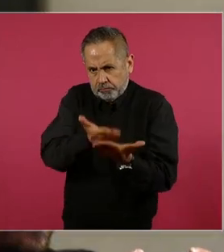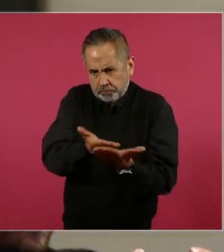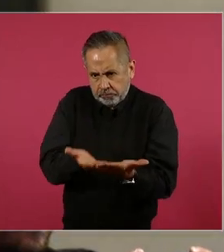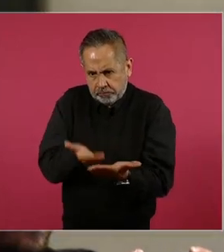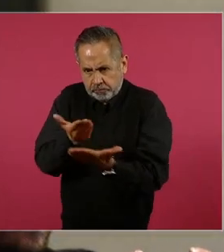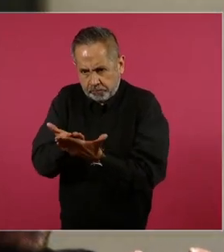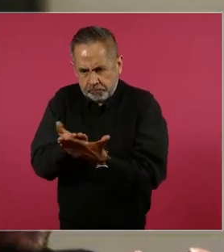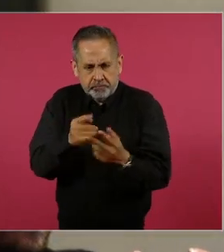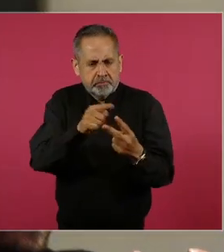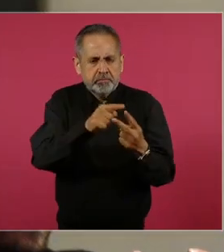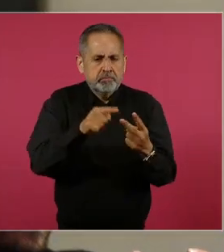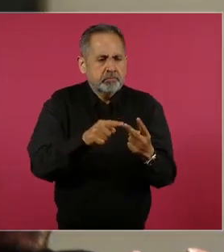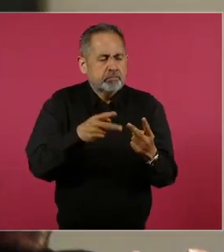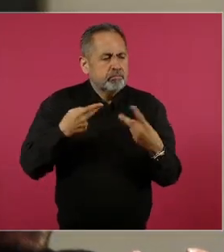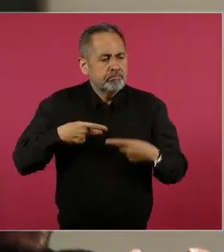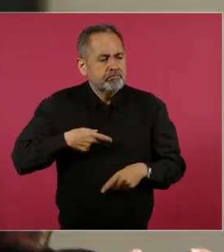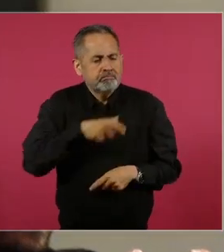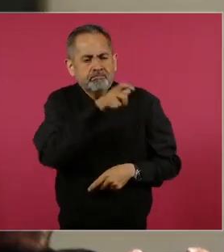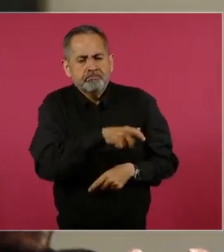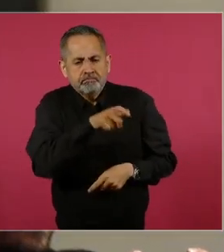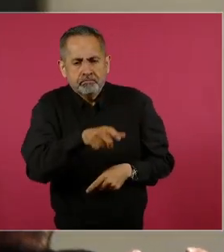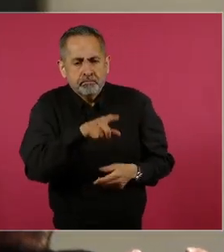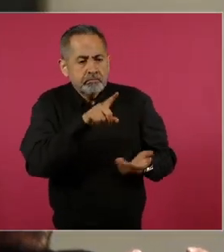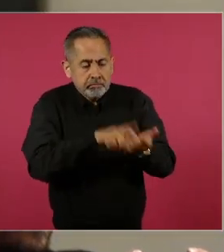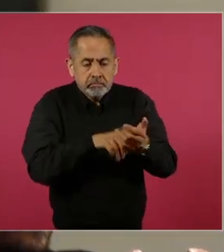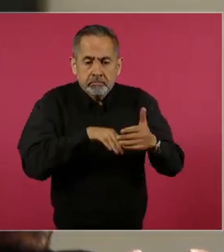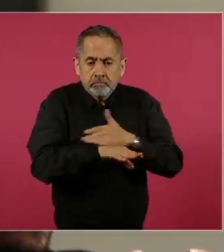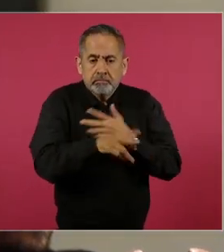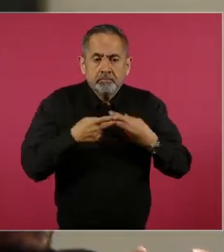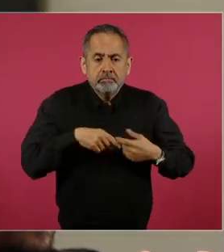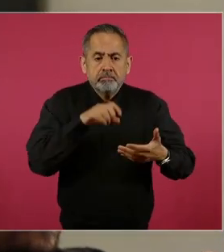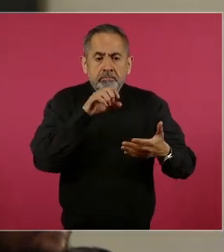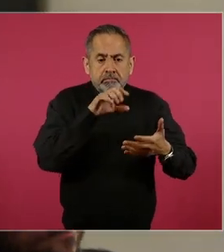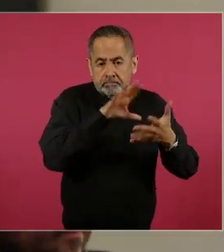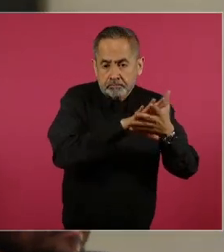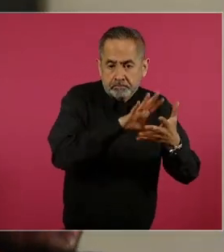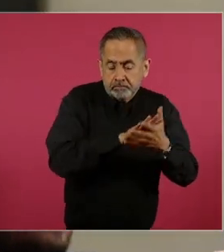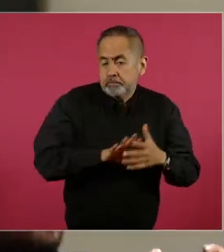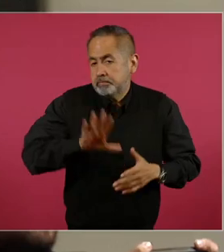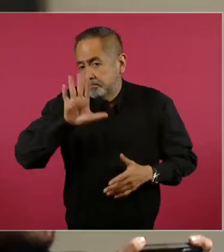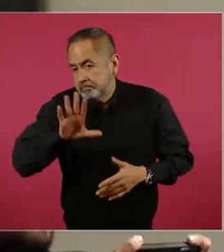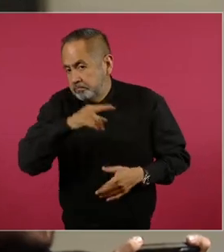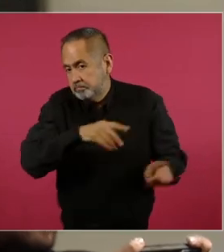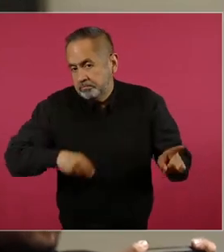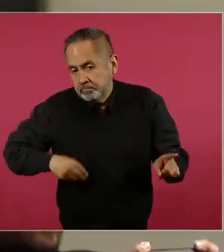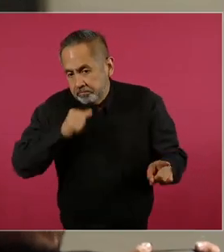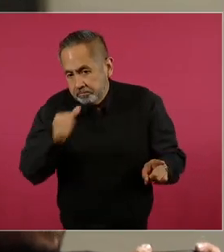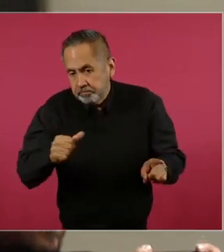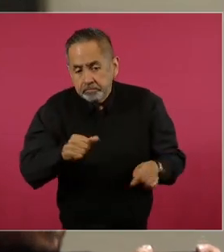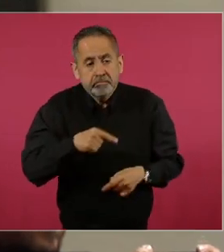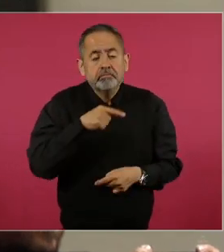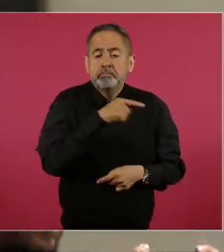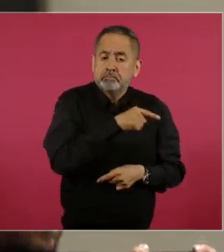algunos personas que están en la cárcel, que presuntamente son inocentes y que les está